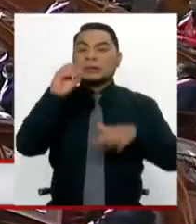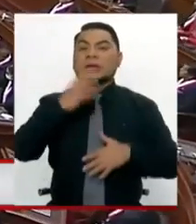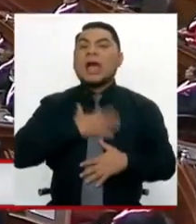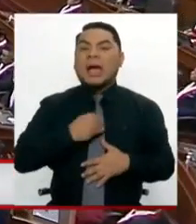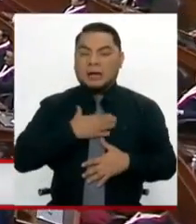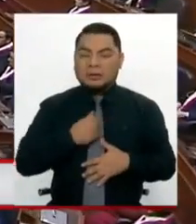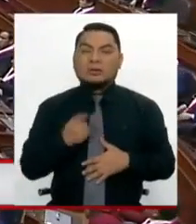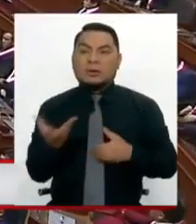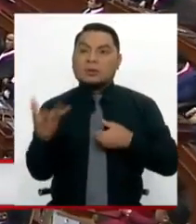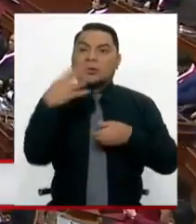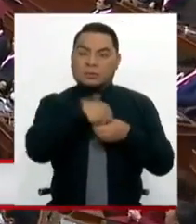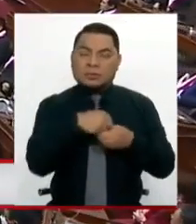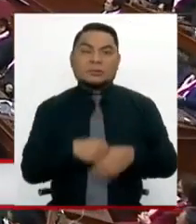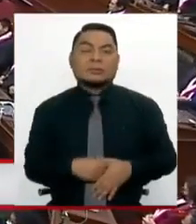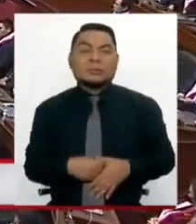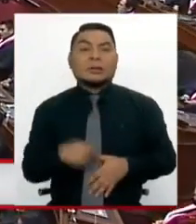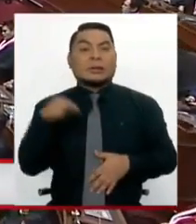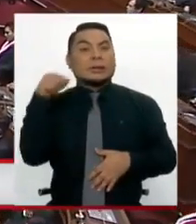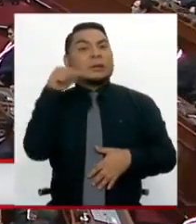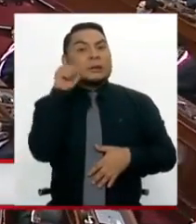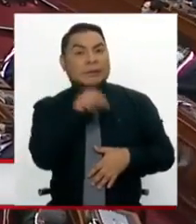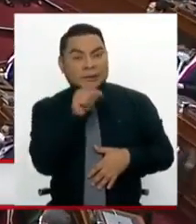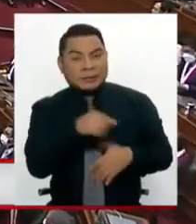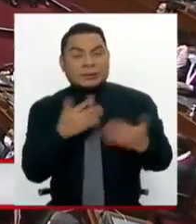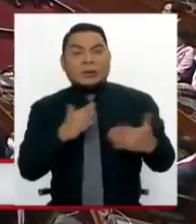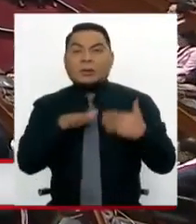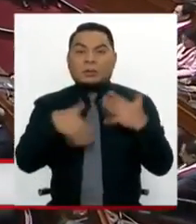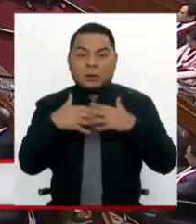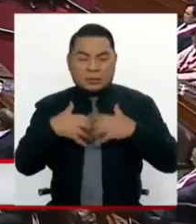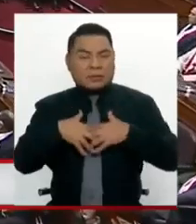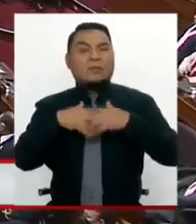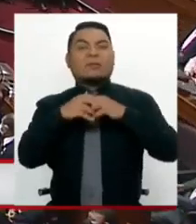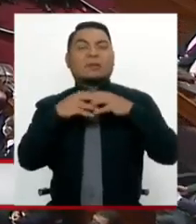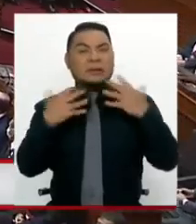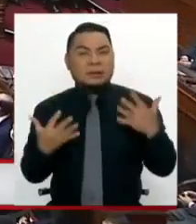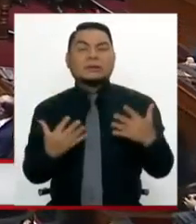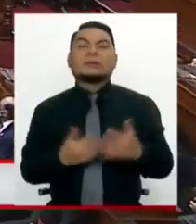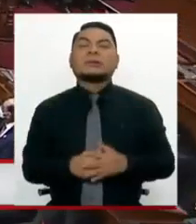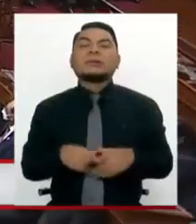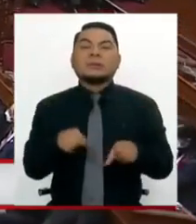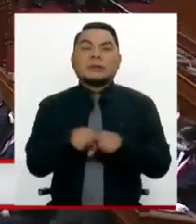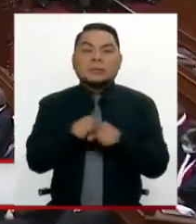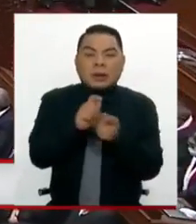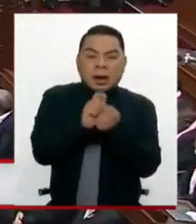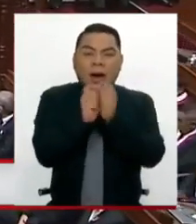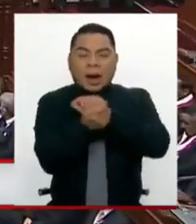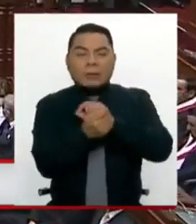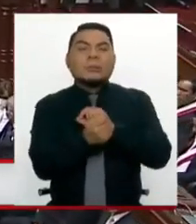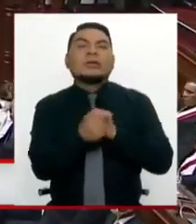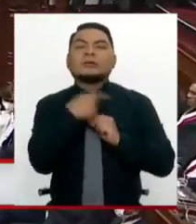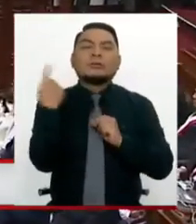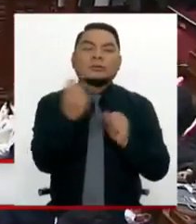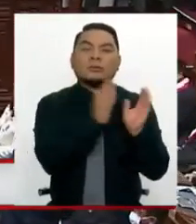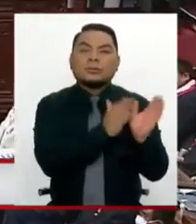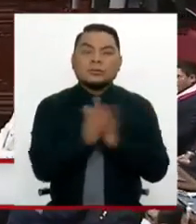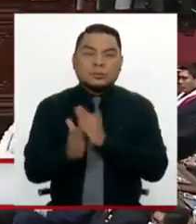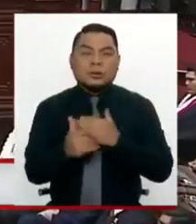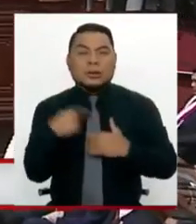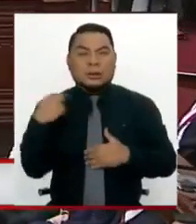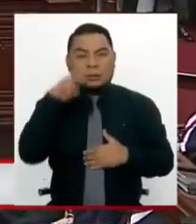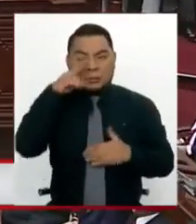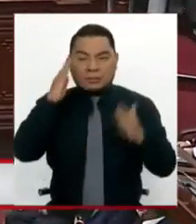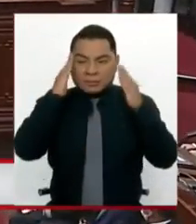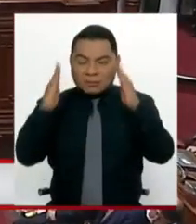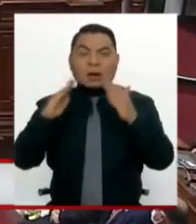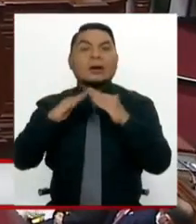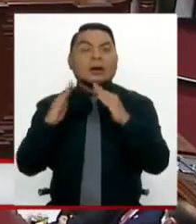años de edad. En este marco del fortalecimiento y rediseño del Sistema Nacional de Focalización